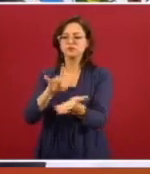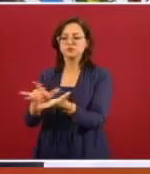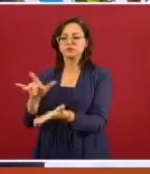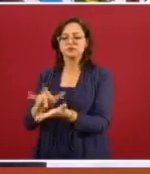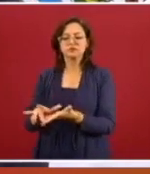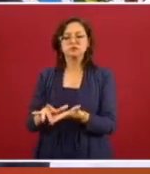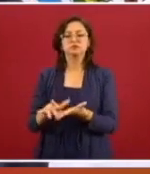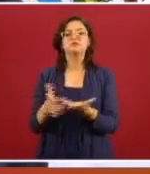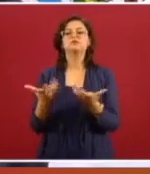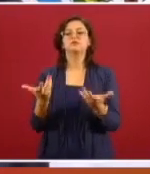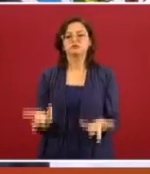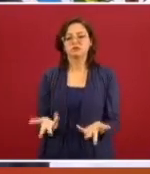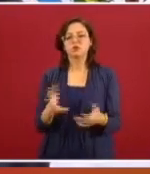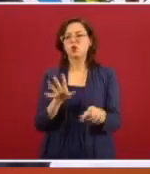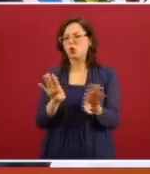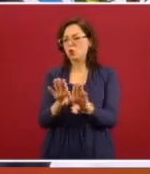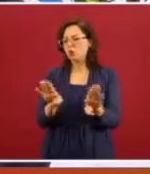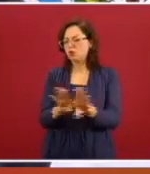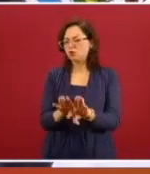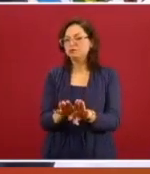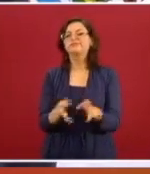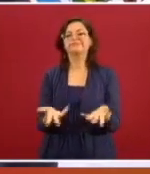fertilizantes gratuitos.